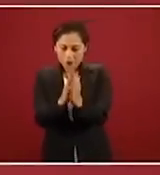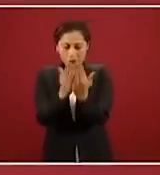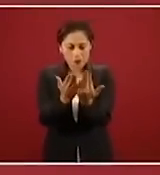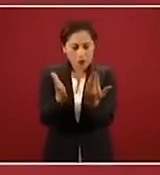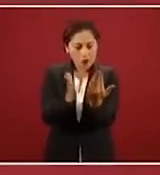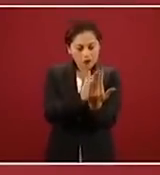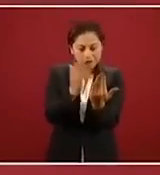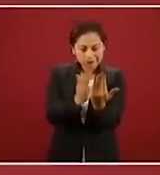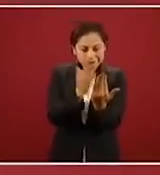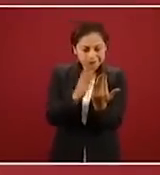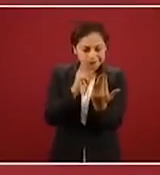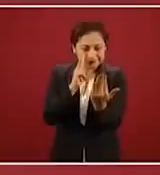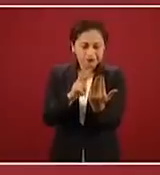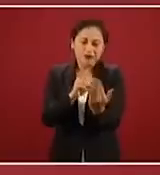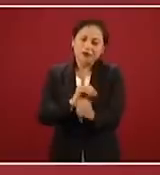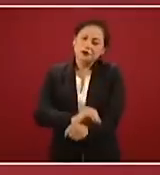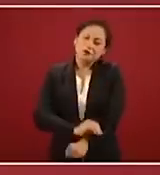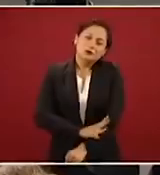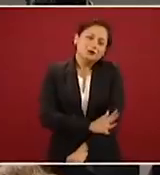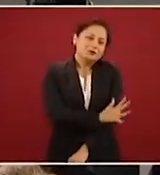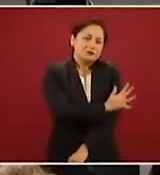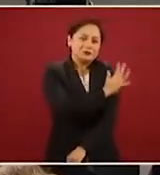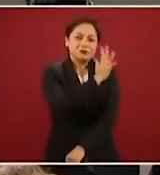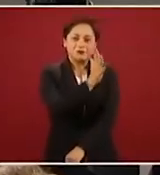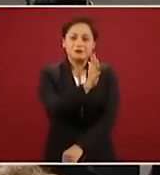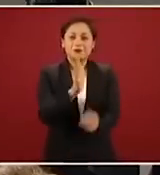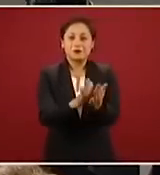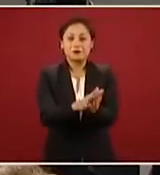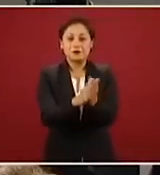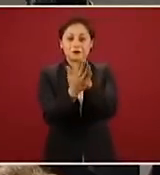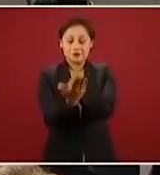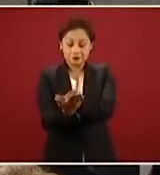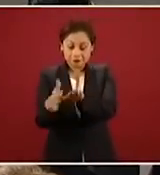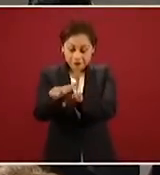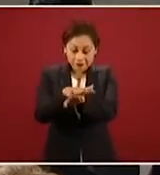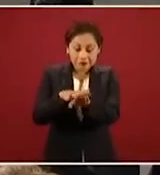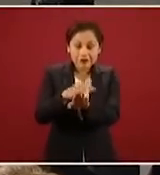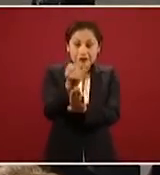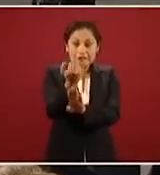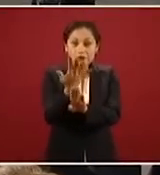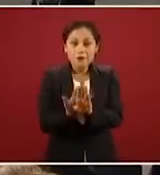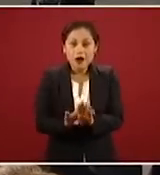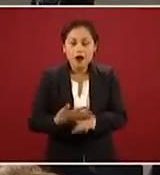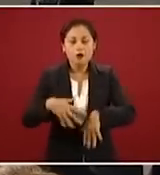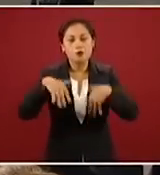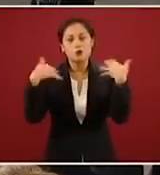ilustraciones, esa portada tan hermosa de estos libros,